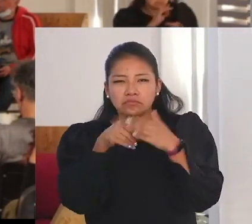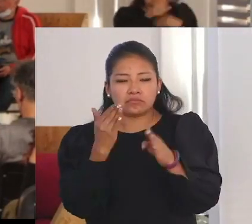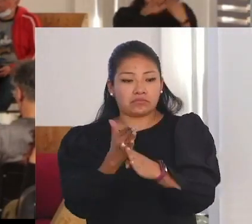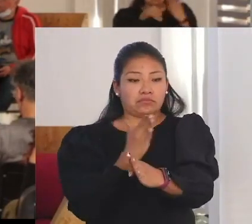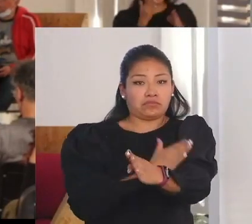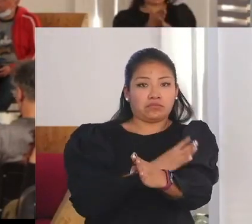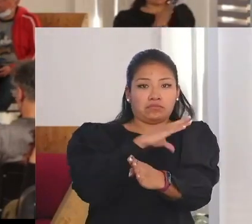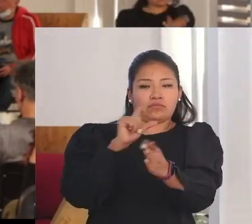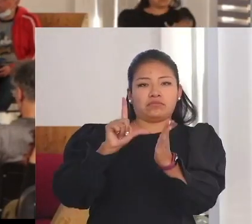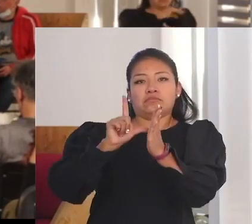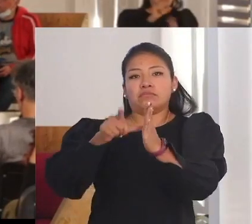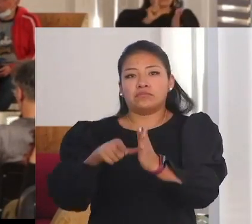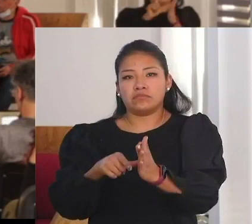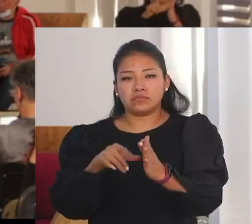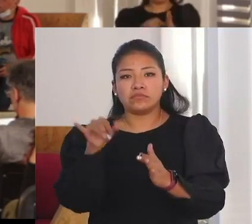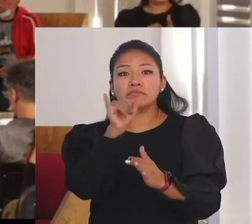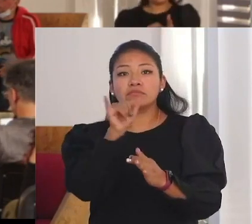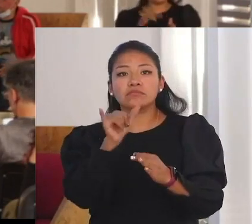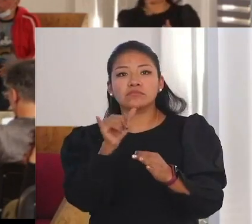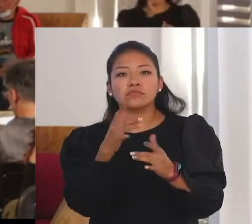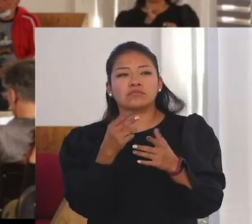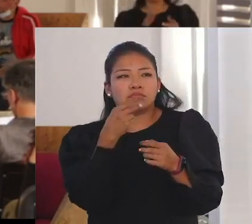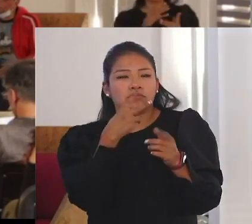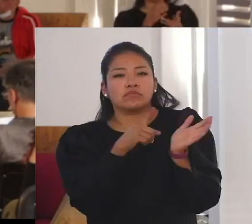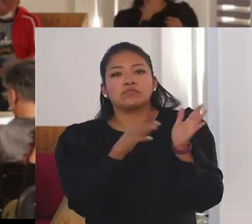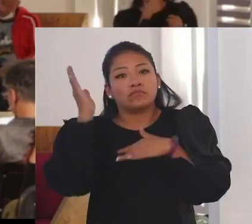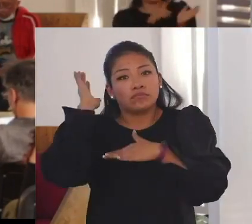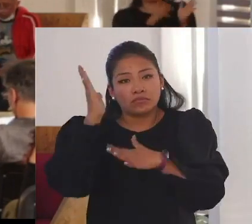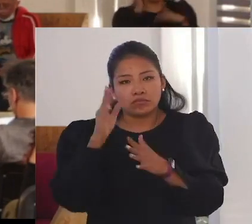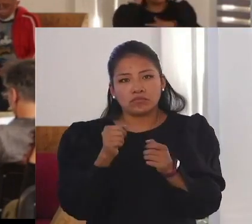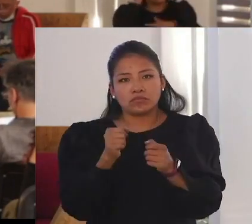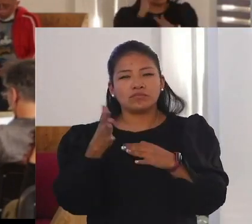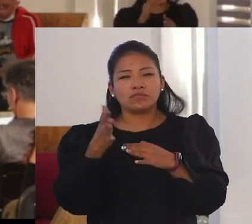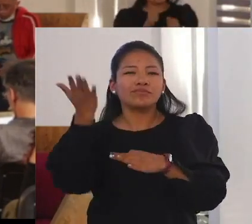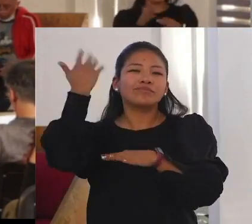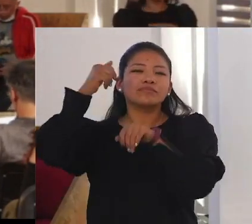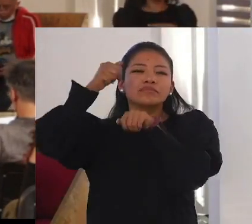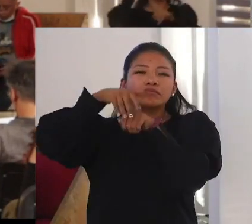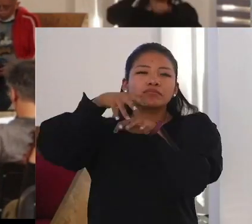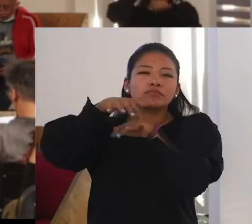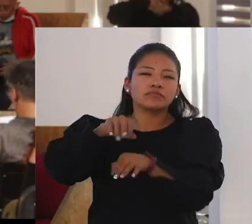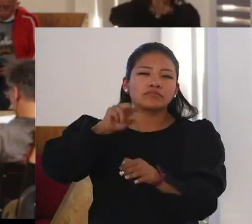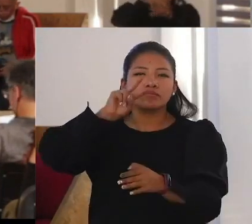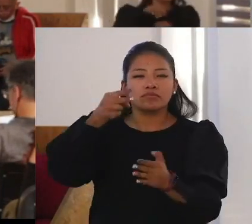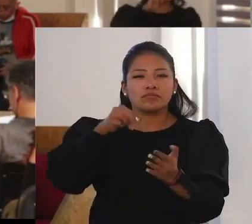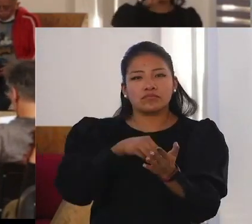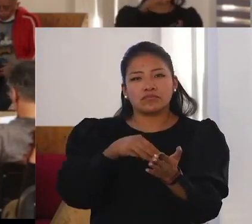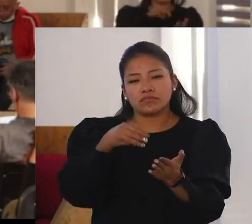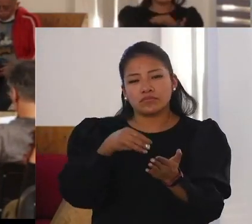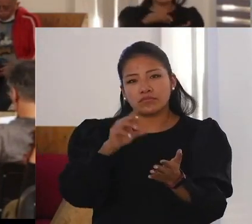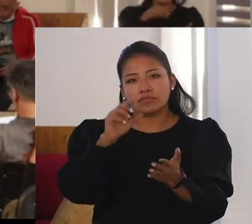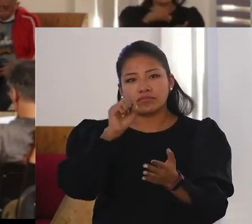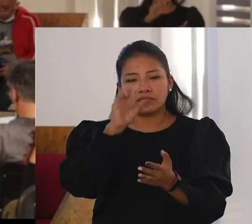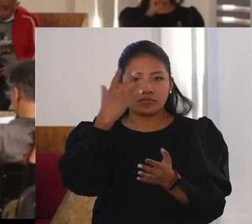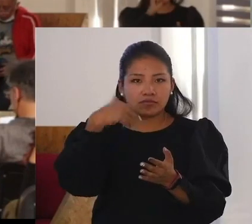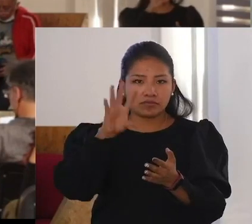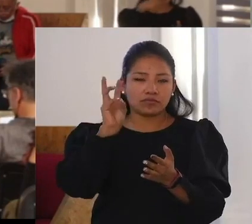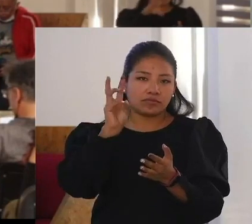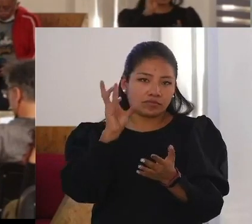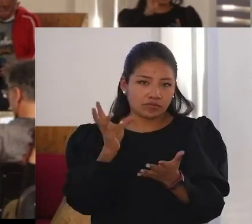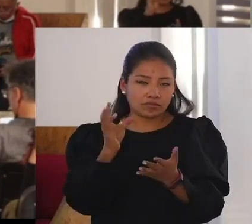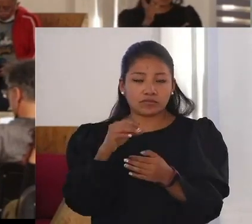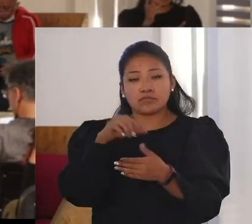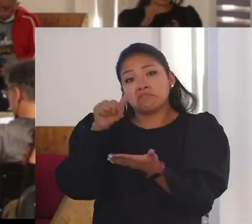la Caravana del 2016 y bueno y le des un poco que aquí las protagonistas y los protagonistas puedan